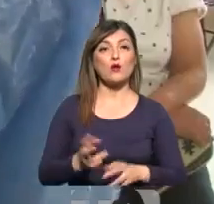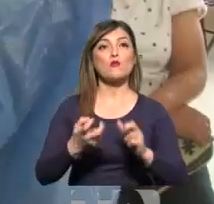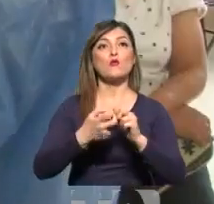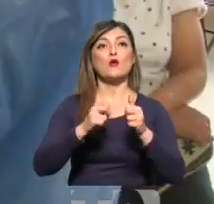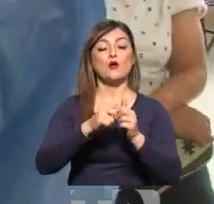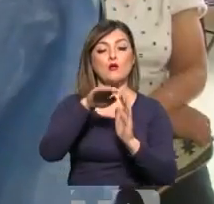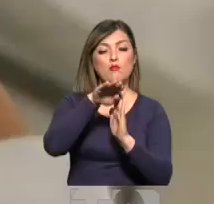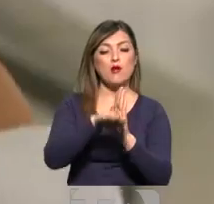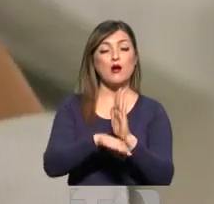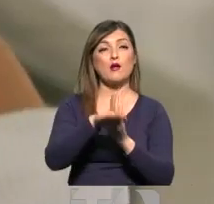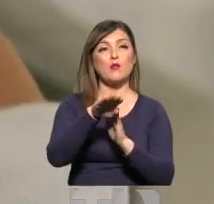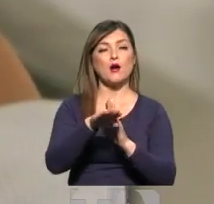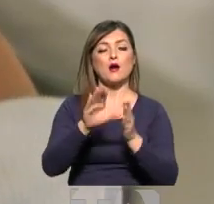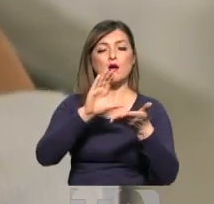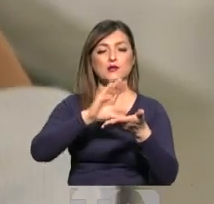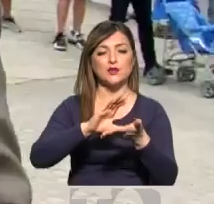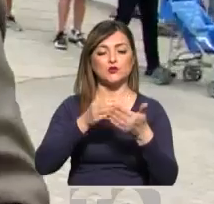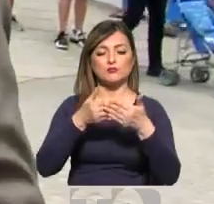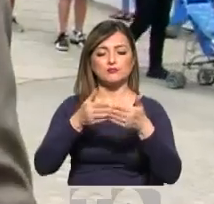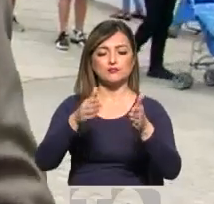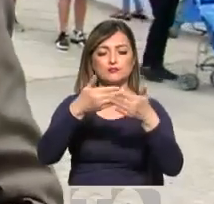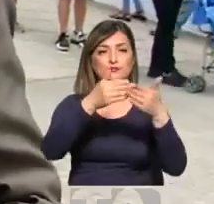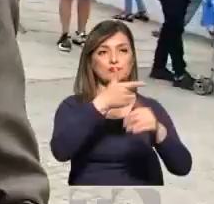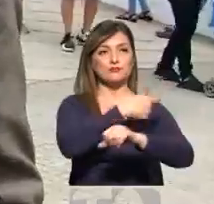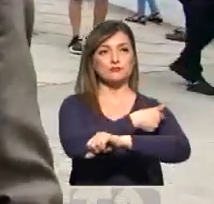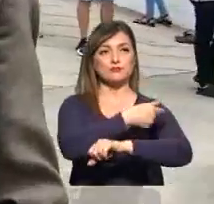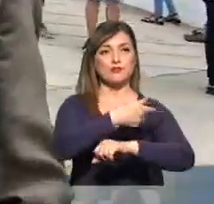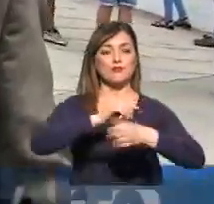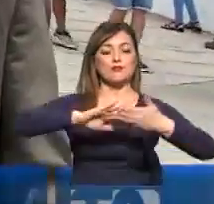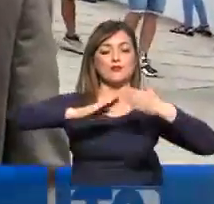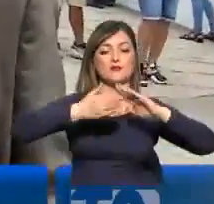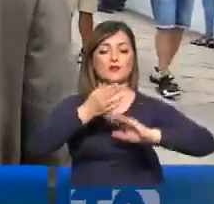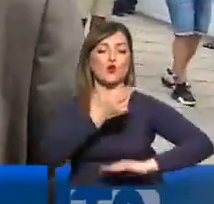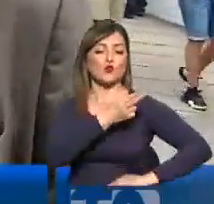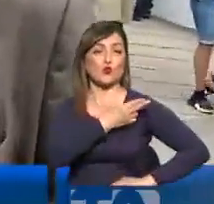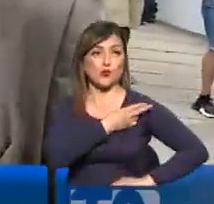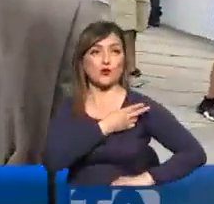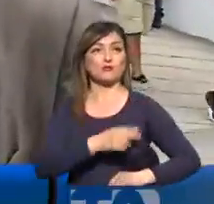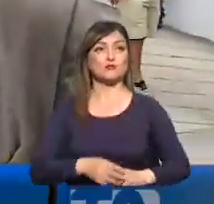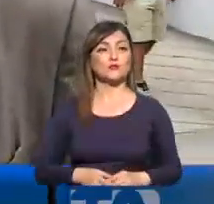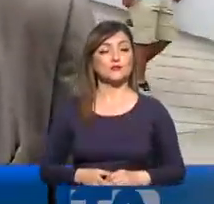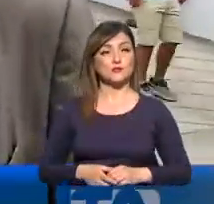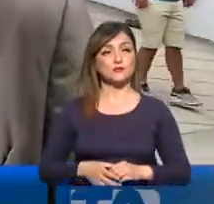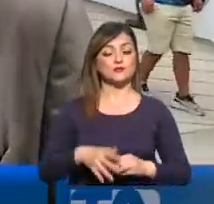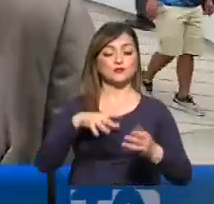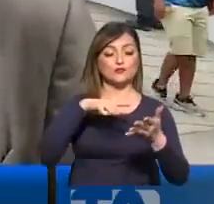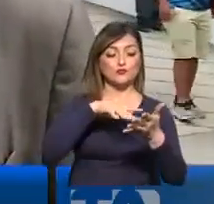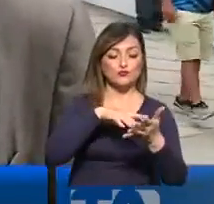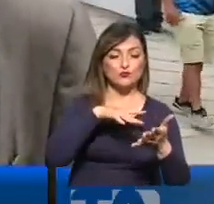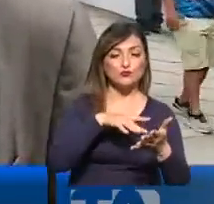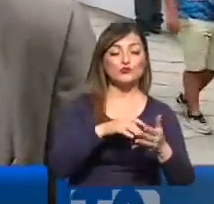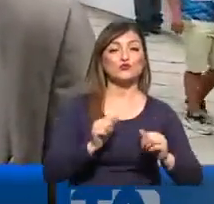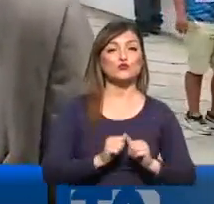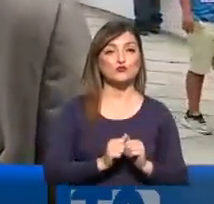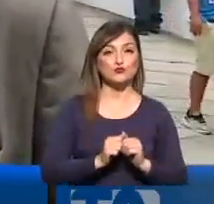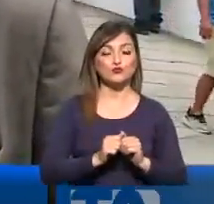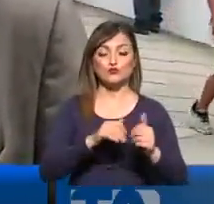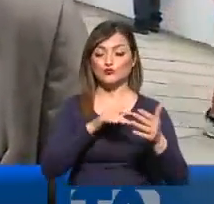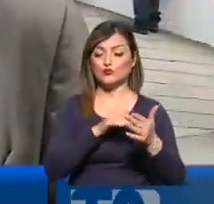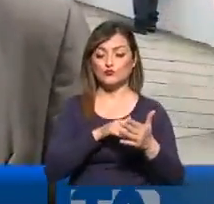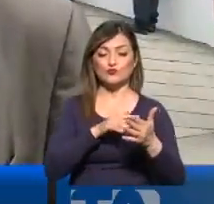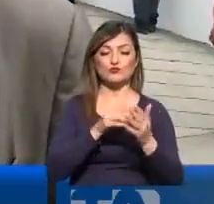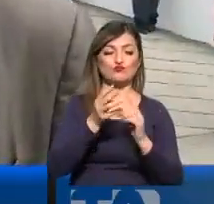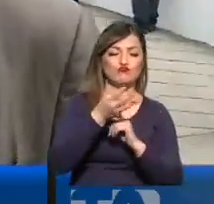se habilitaron más puntos de vacunación. Pero vacunando a toda nuestra comunidad universitaria, esto es estudiantes, tanto de grado,